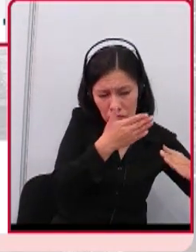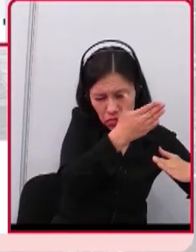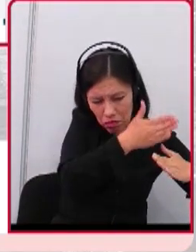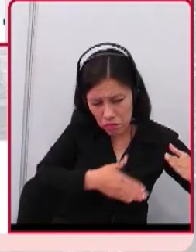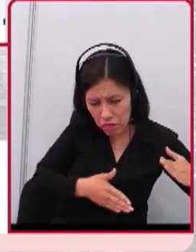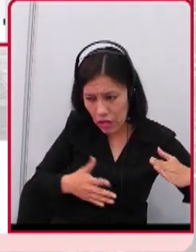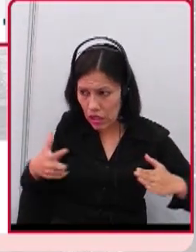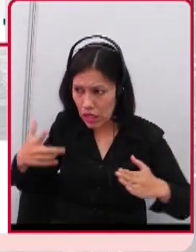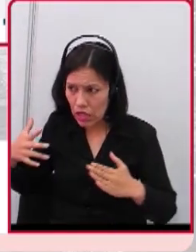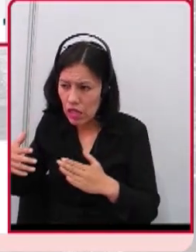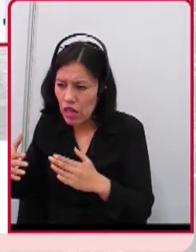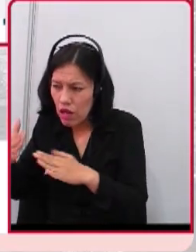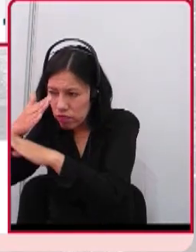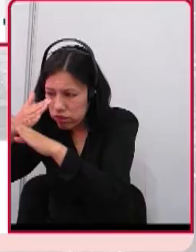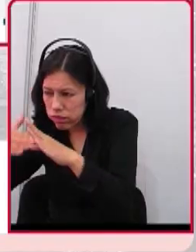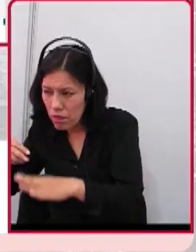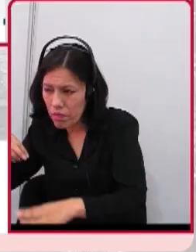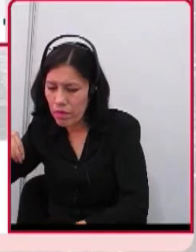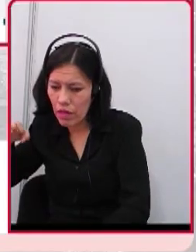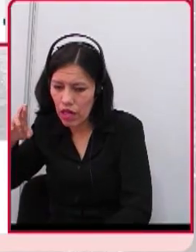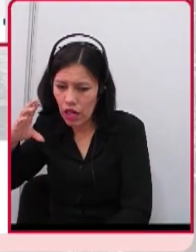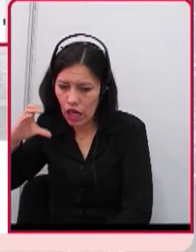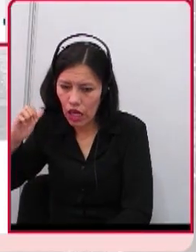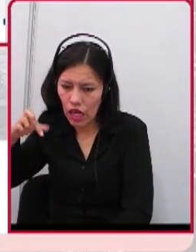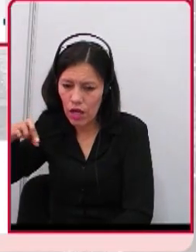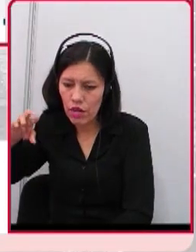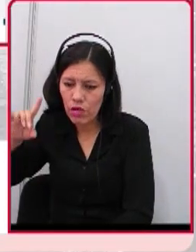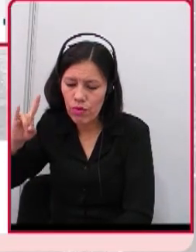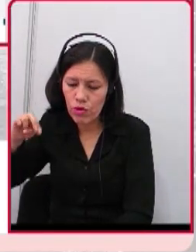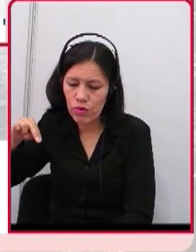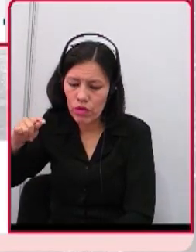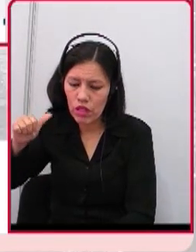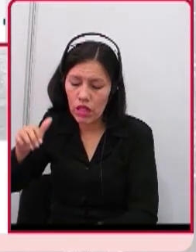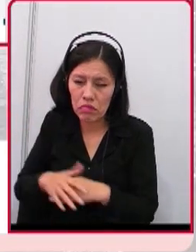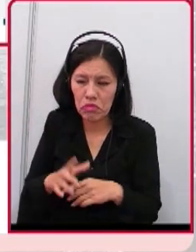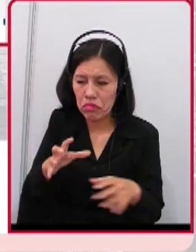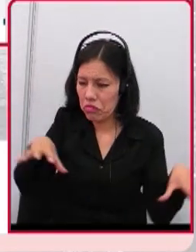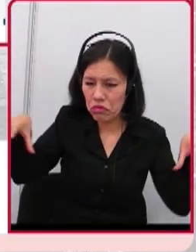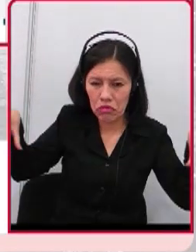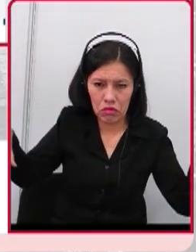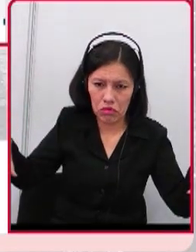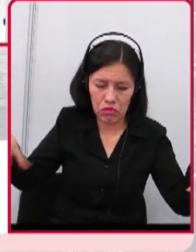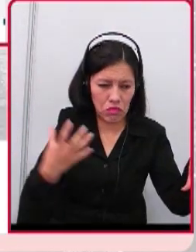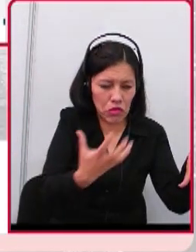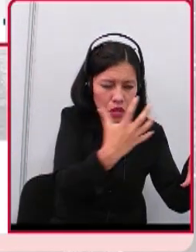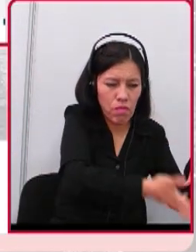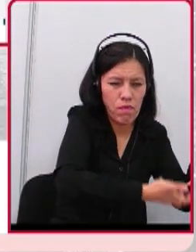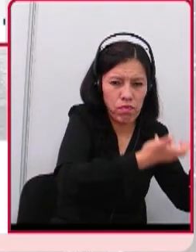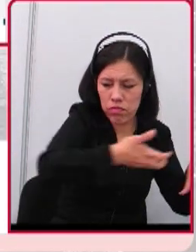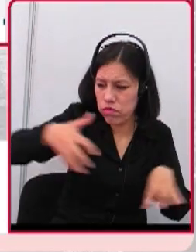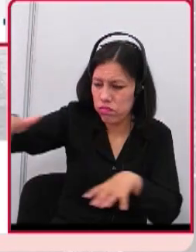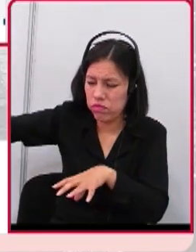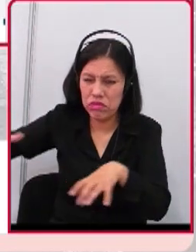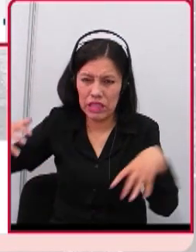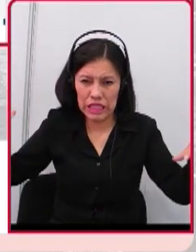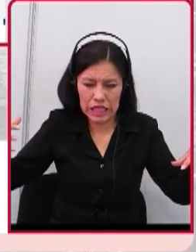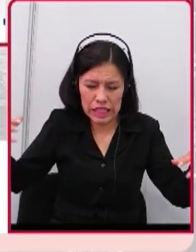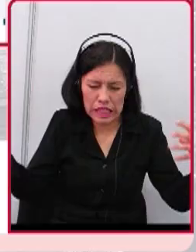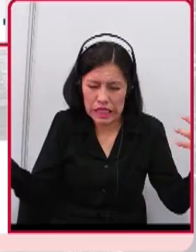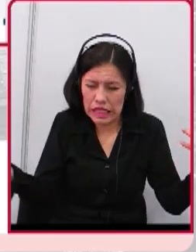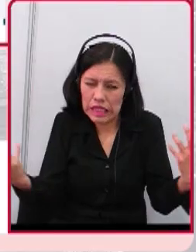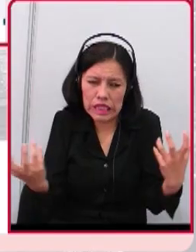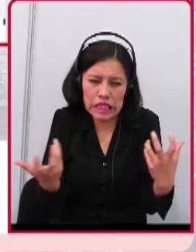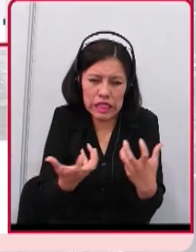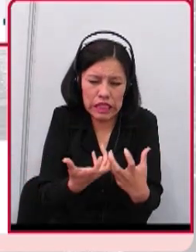Marcapunta, ¿no? Donde tenemos estos dos yacimientos tienen una correlación